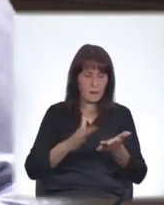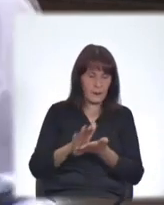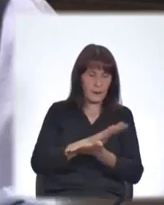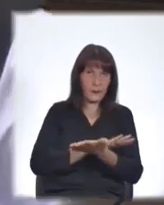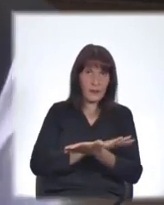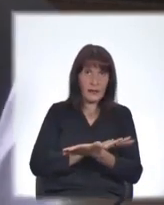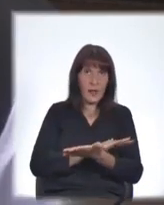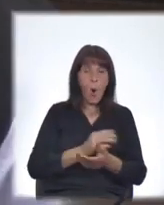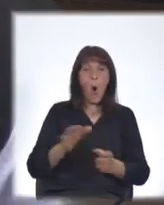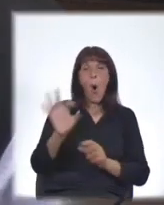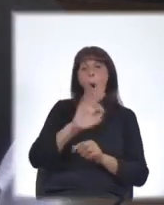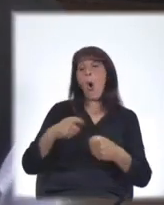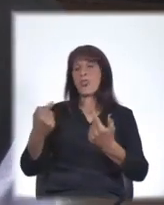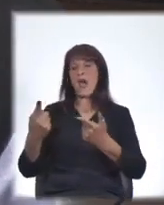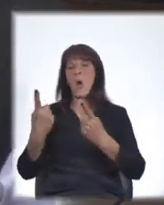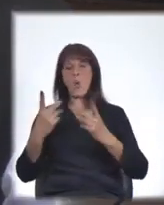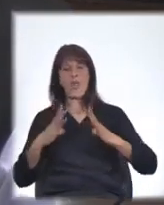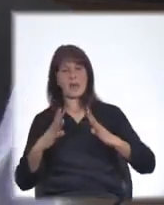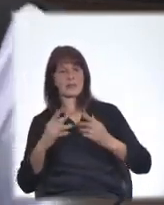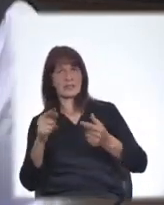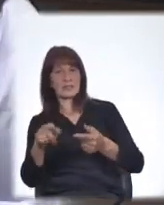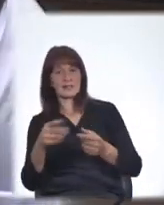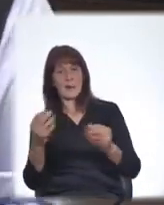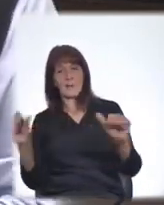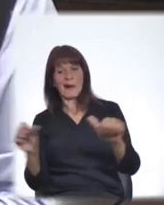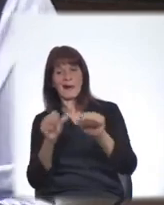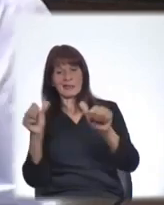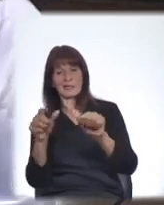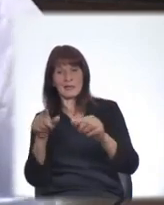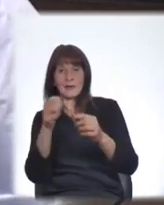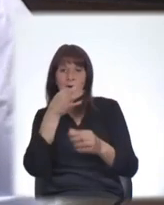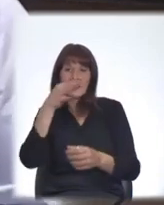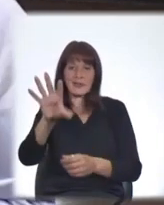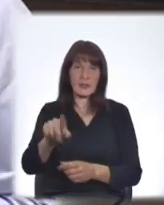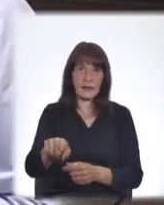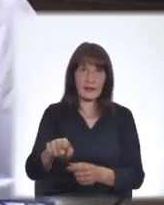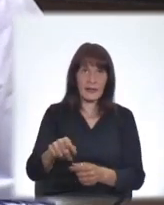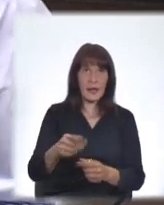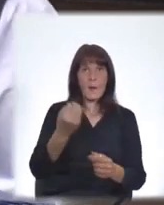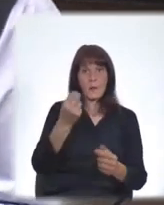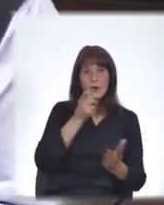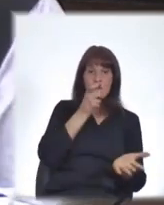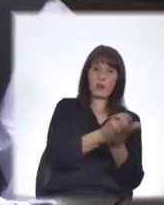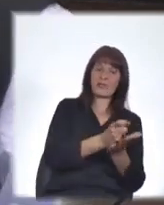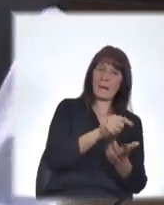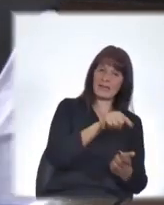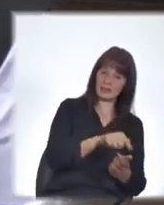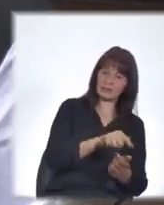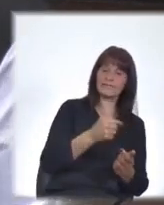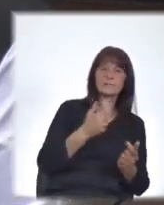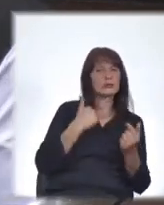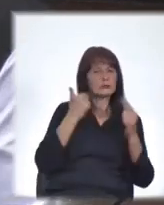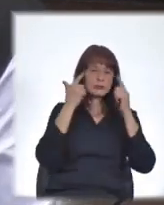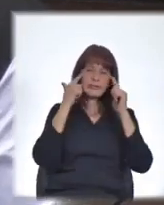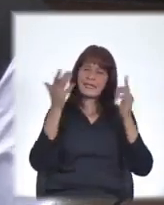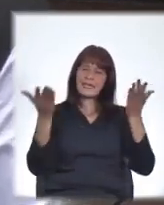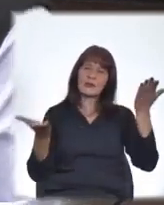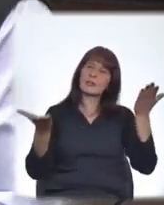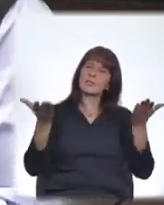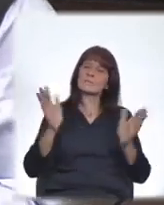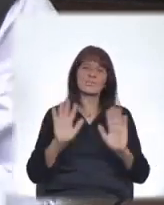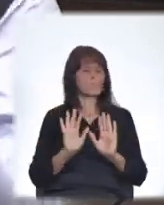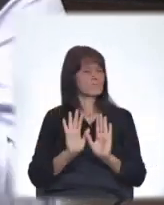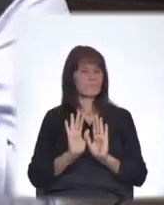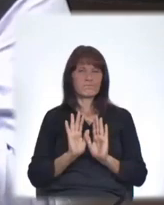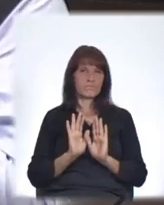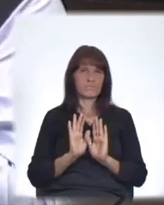o da una licencia para hacer lo que se quiere porque el fundamento está allá, yo creo que cae por su propio peso ese